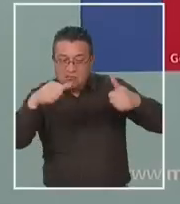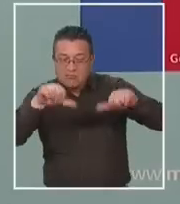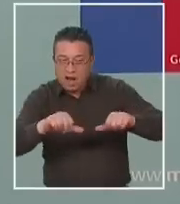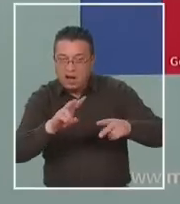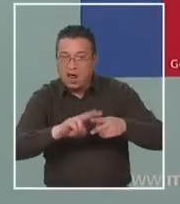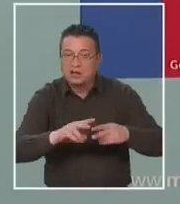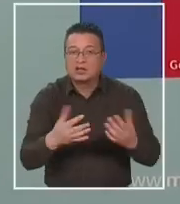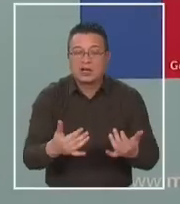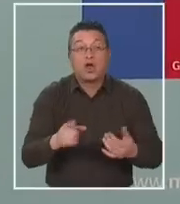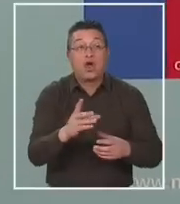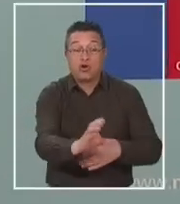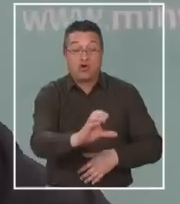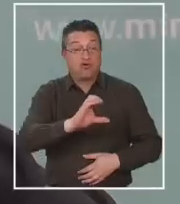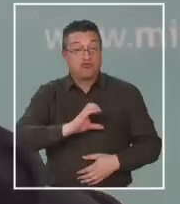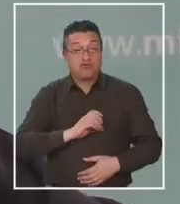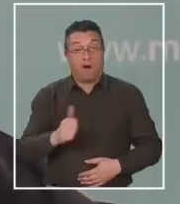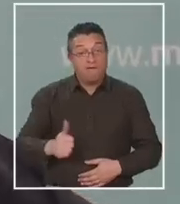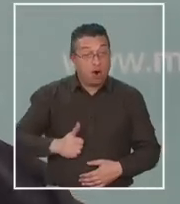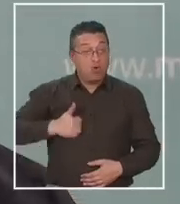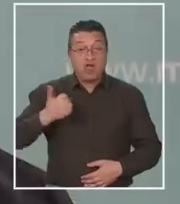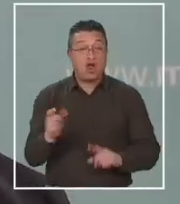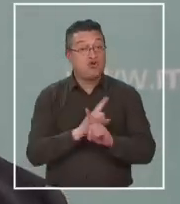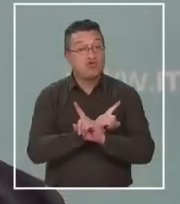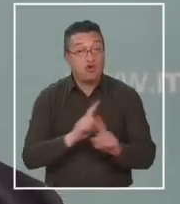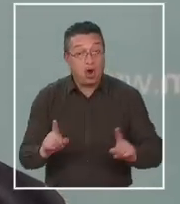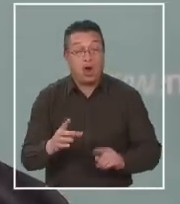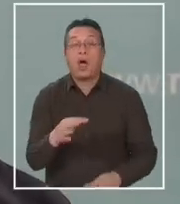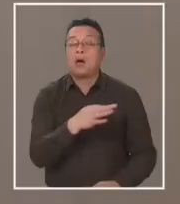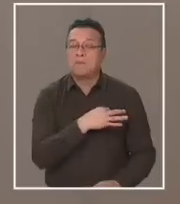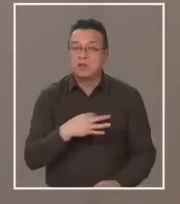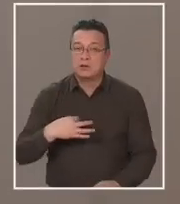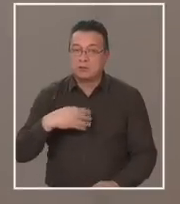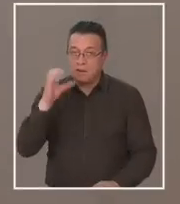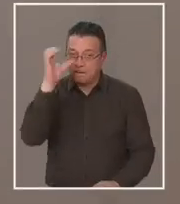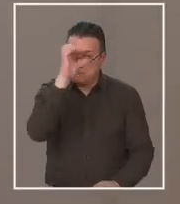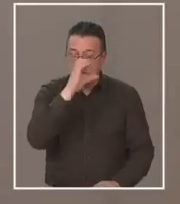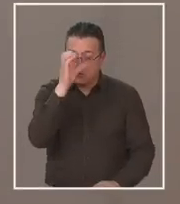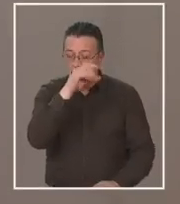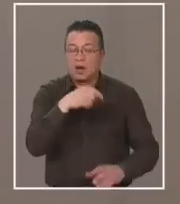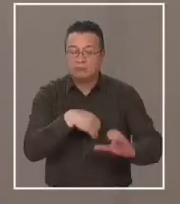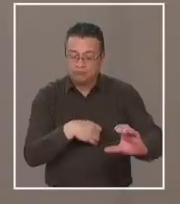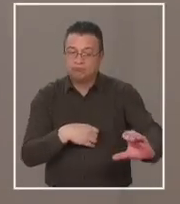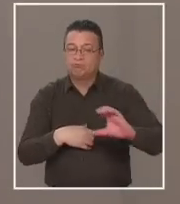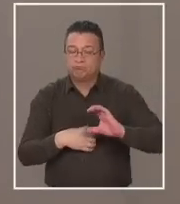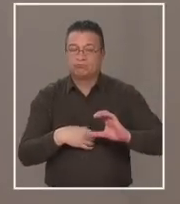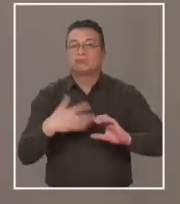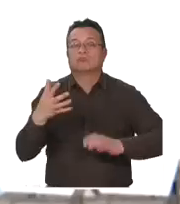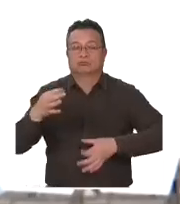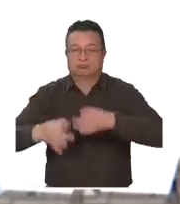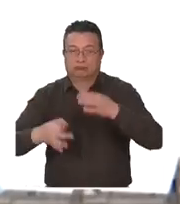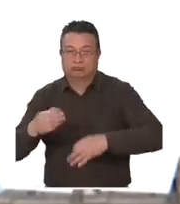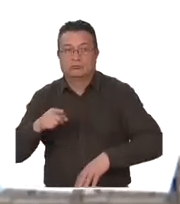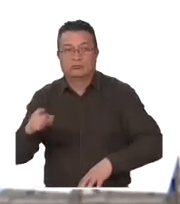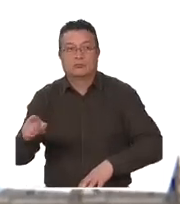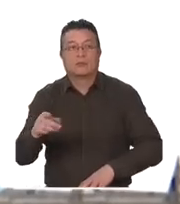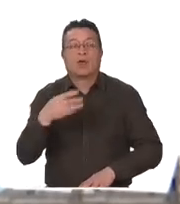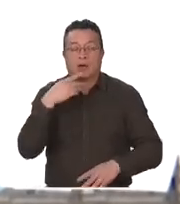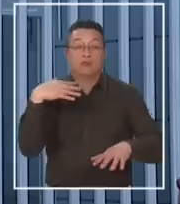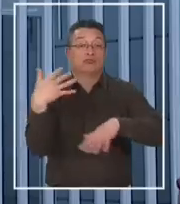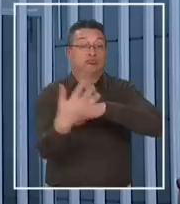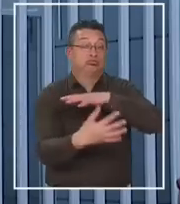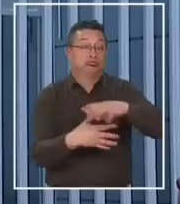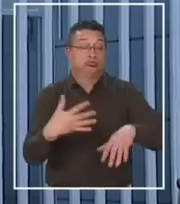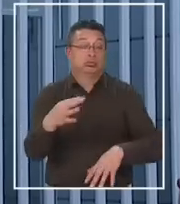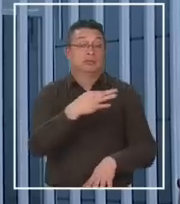no existir una devolución voluntaria de los recursos, el ministro aseguró que buscarán la restitución de los dineros, caso que revolucionó al ministerio